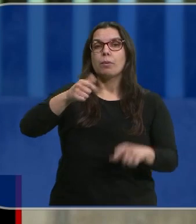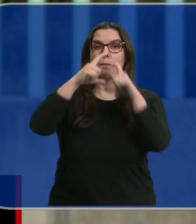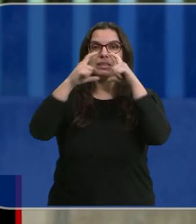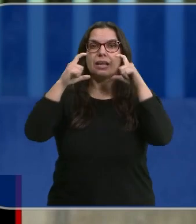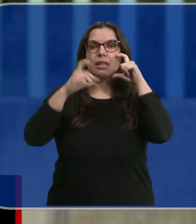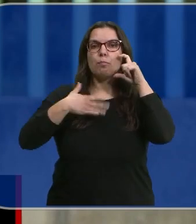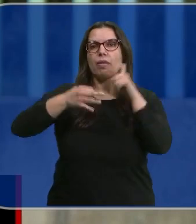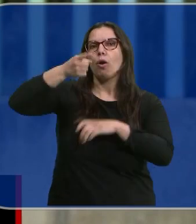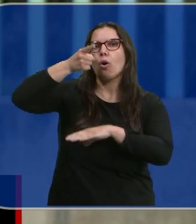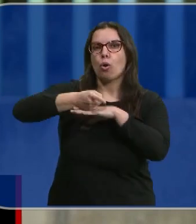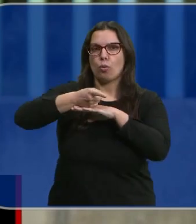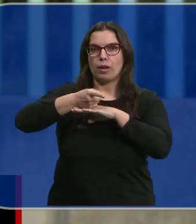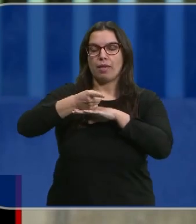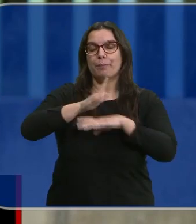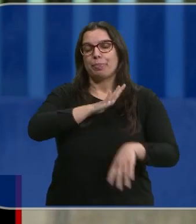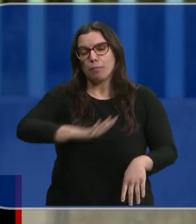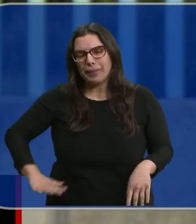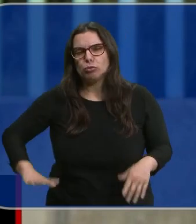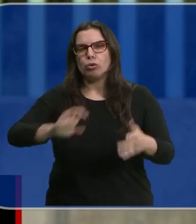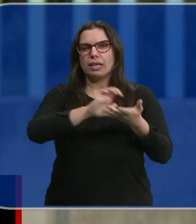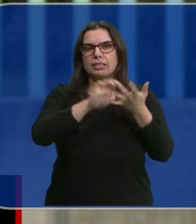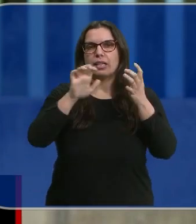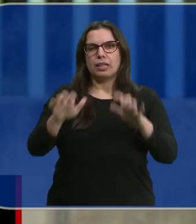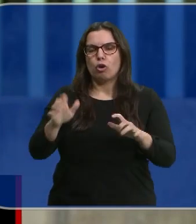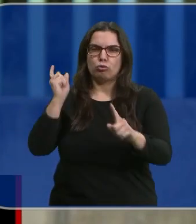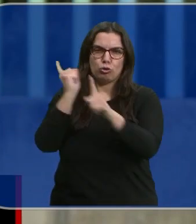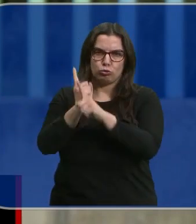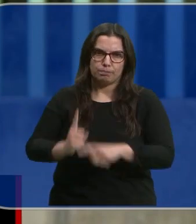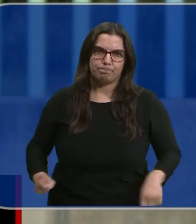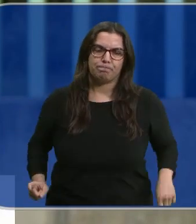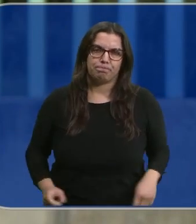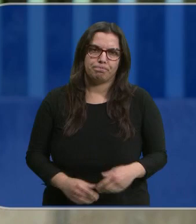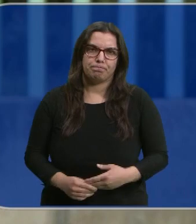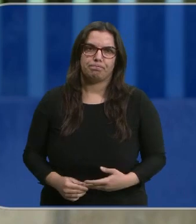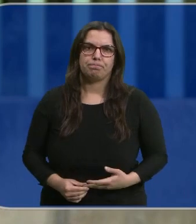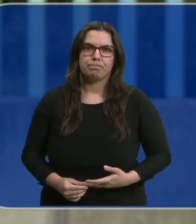mascarilla podría ser obligatoria. De momento, Castilla y León se opone.